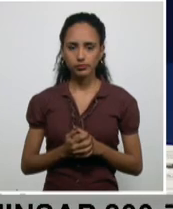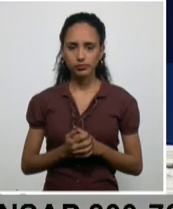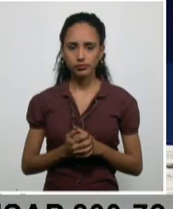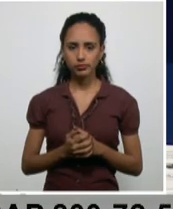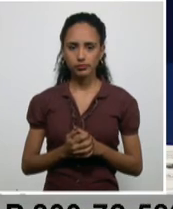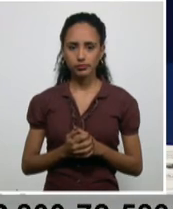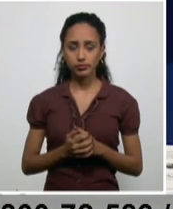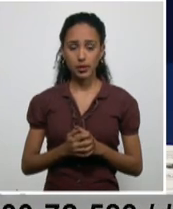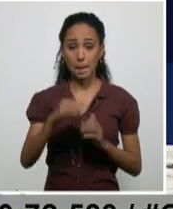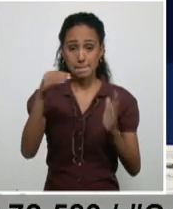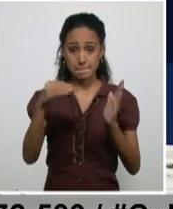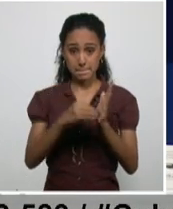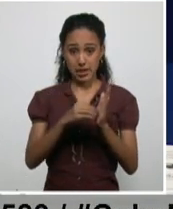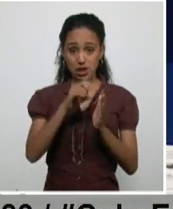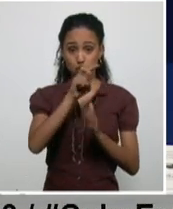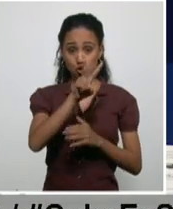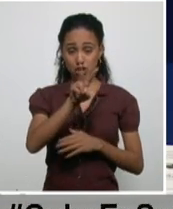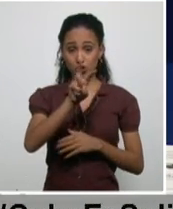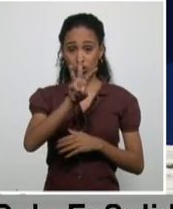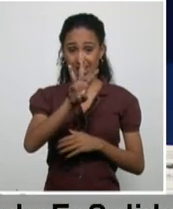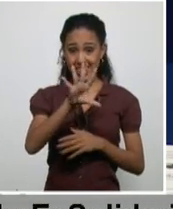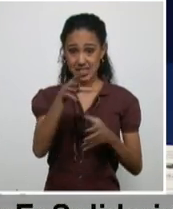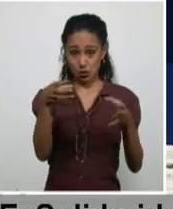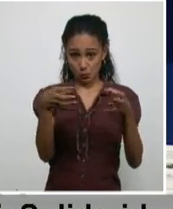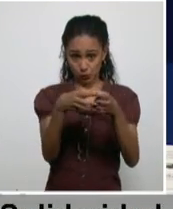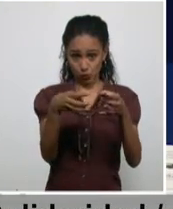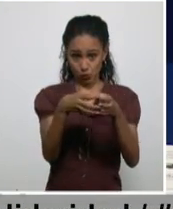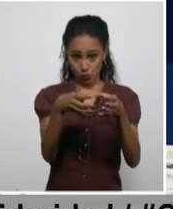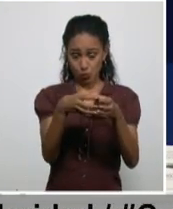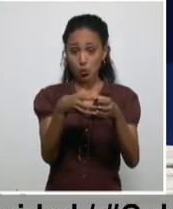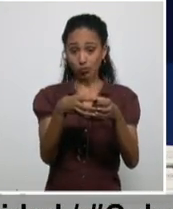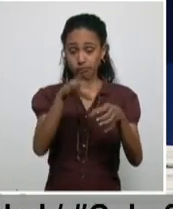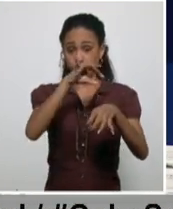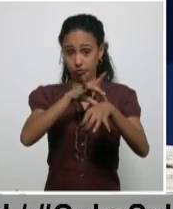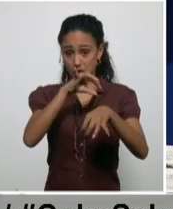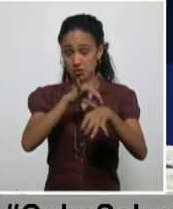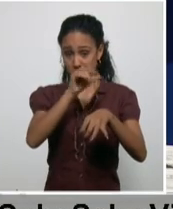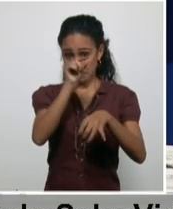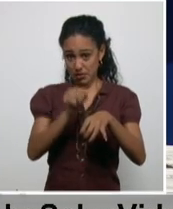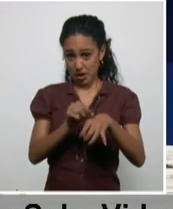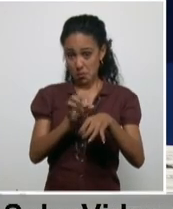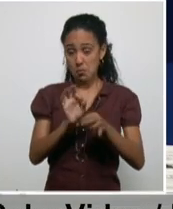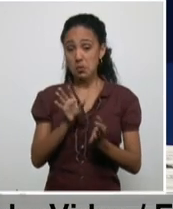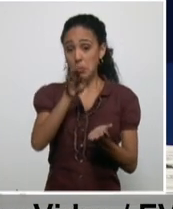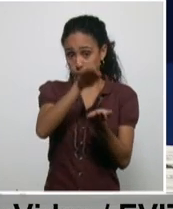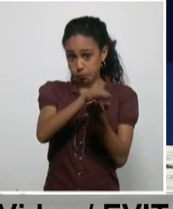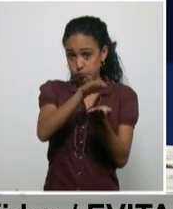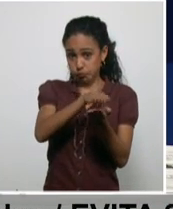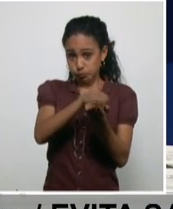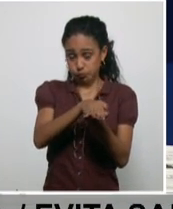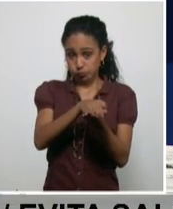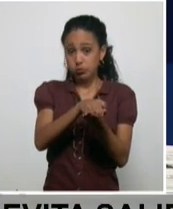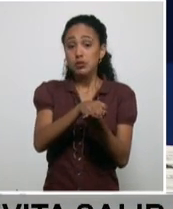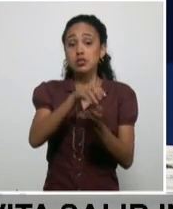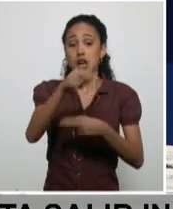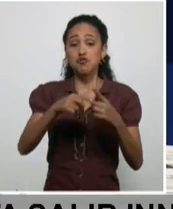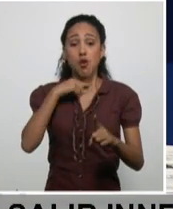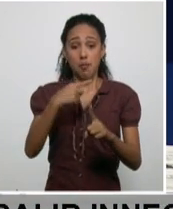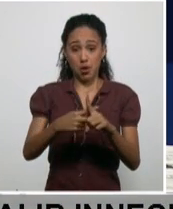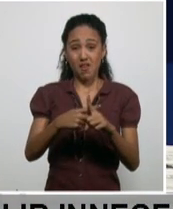de los 1.235 pacientes que ya se acumulan diagnosticados en nuestro país con la